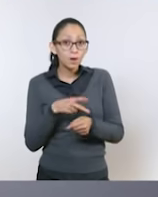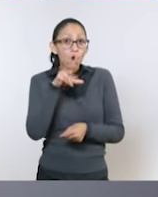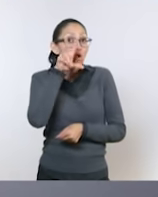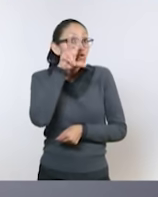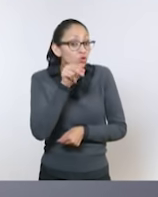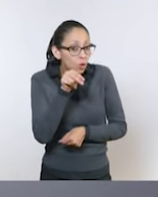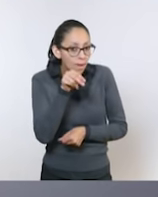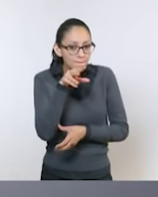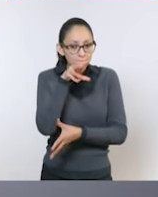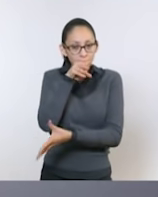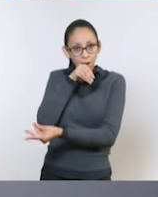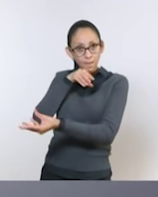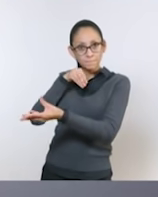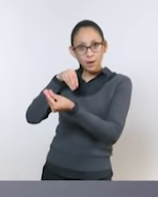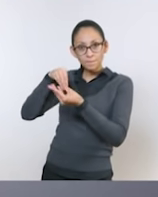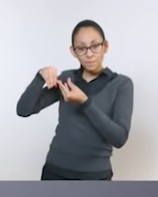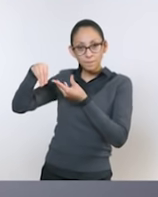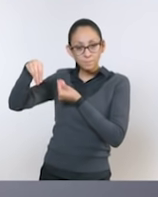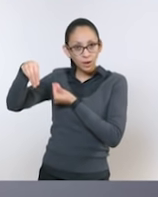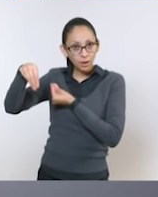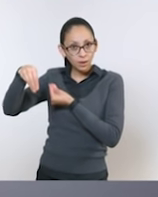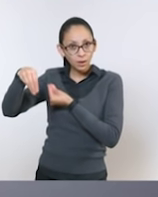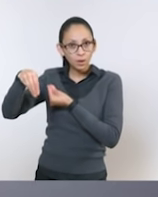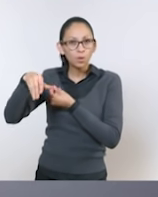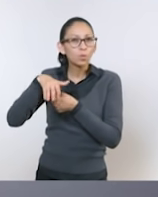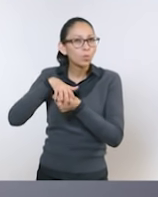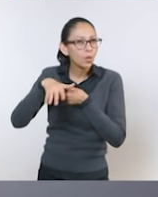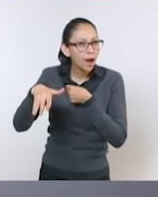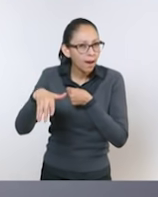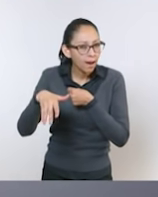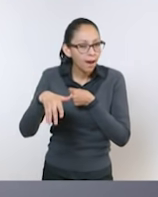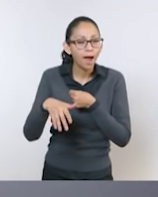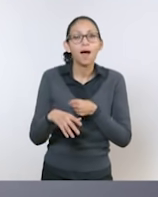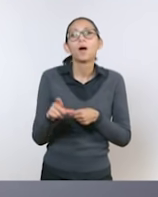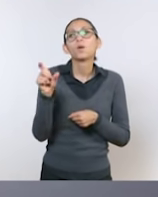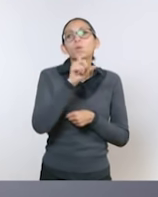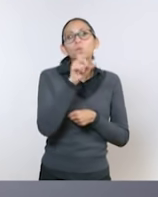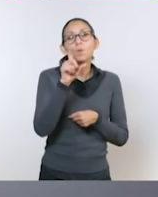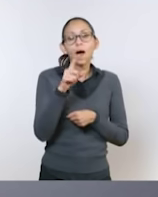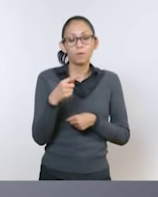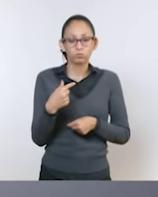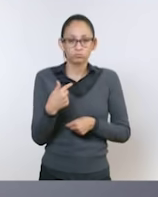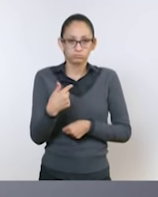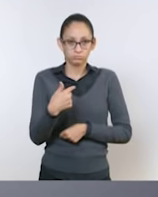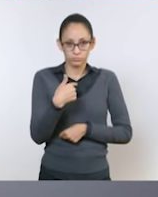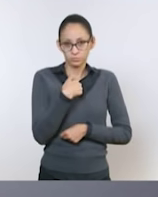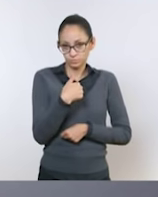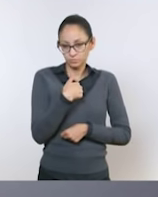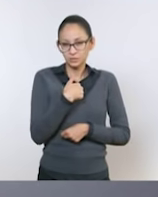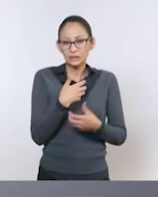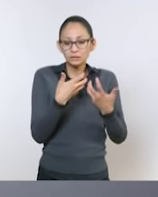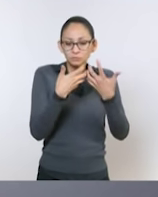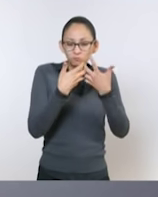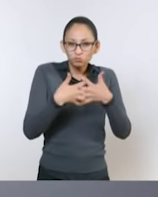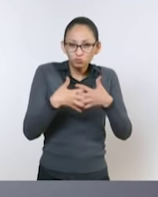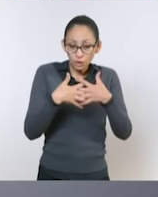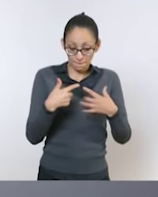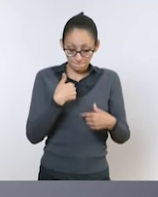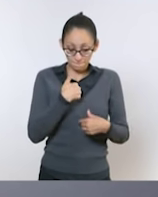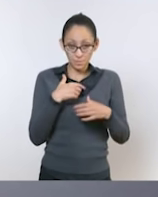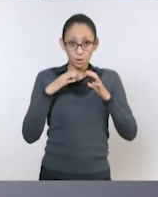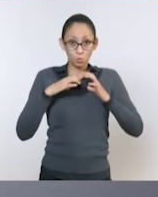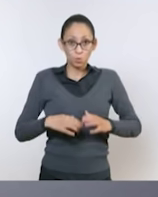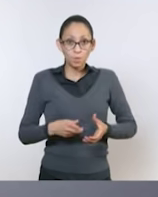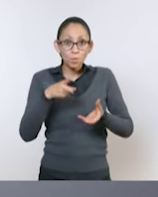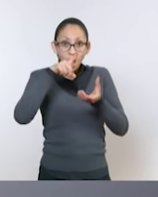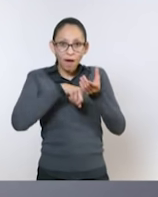Las enfermedades no transmisibles son las que se generan por algún mal